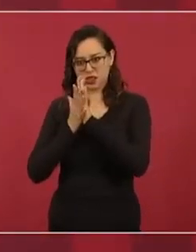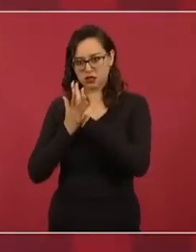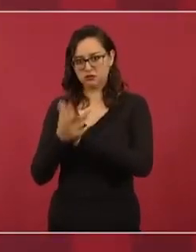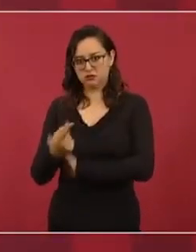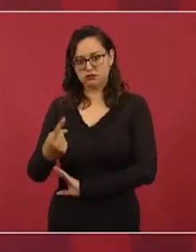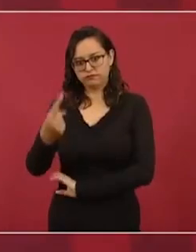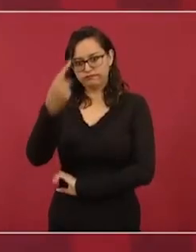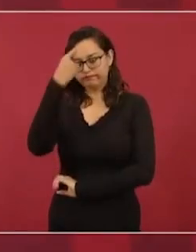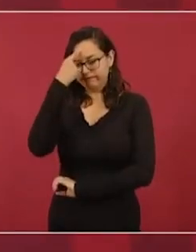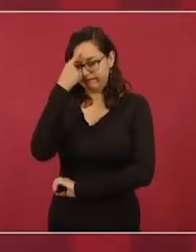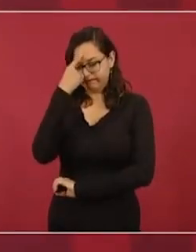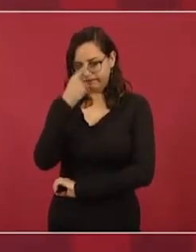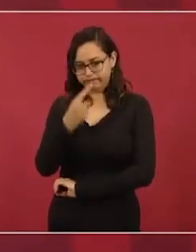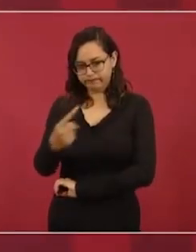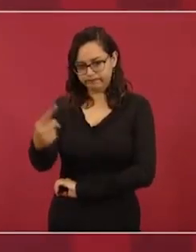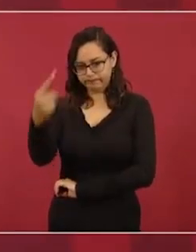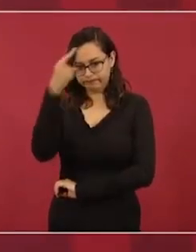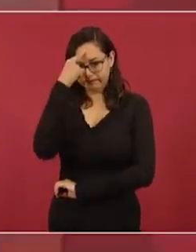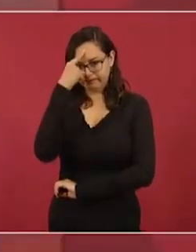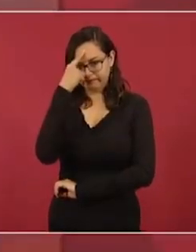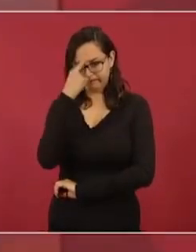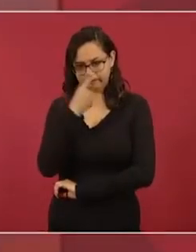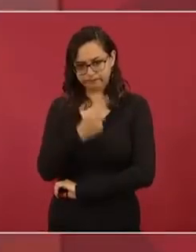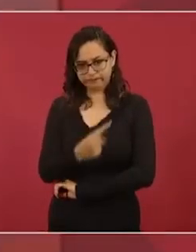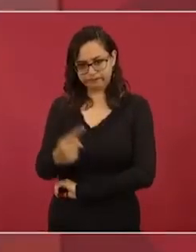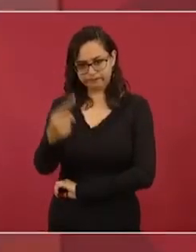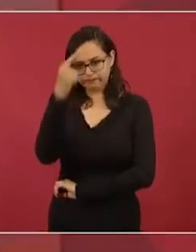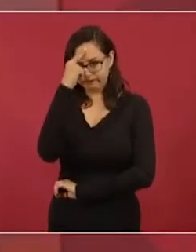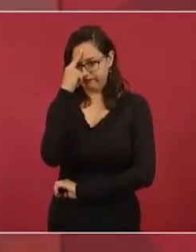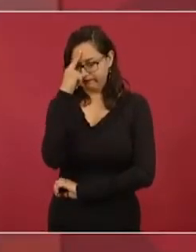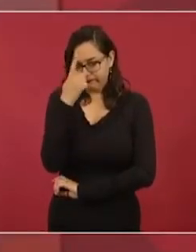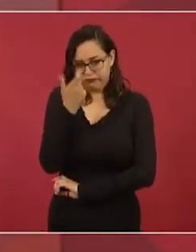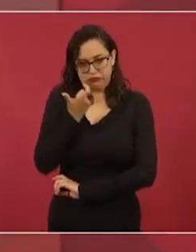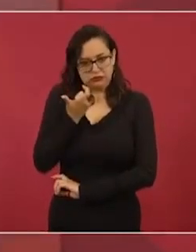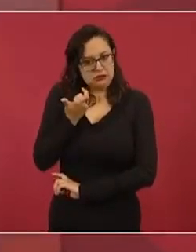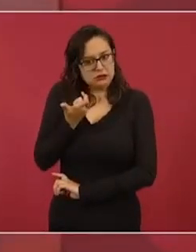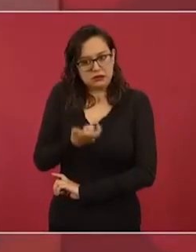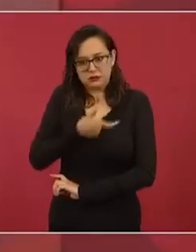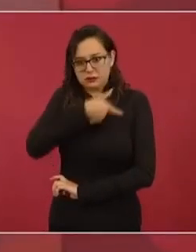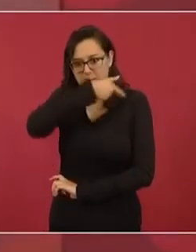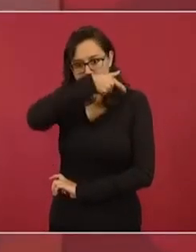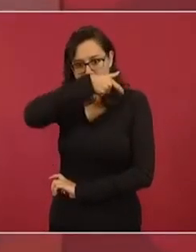se convierte en algo obsesivo,